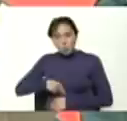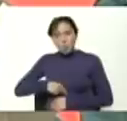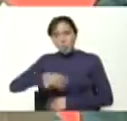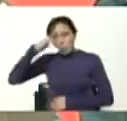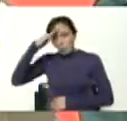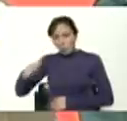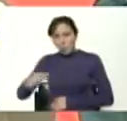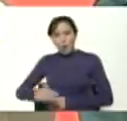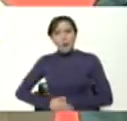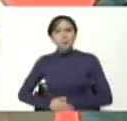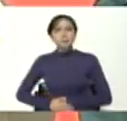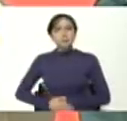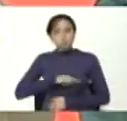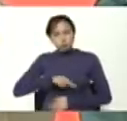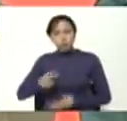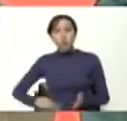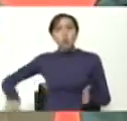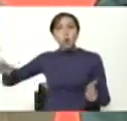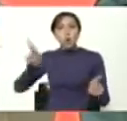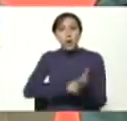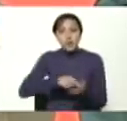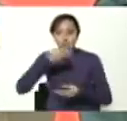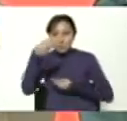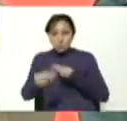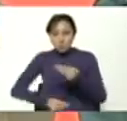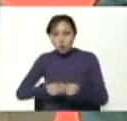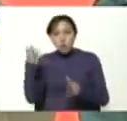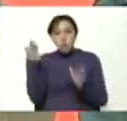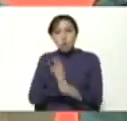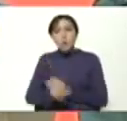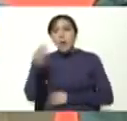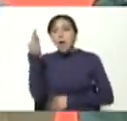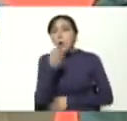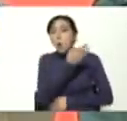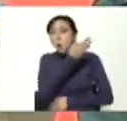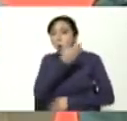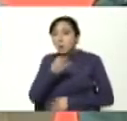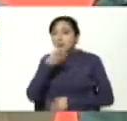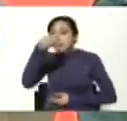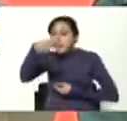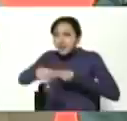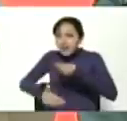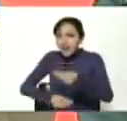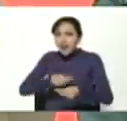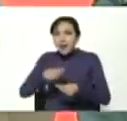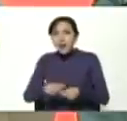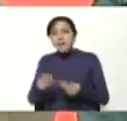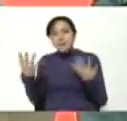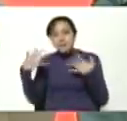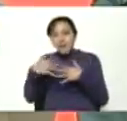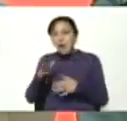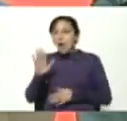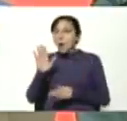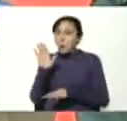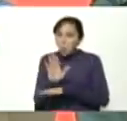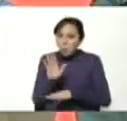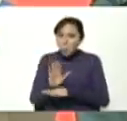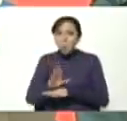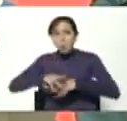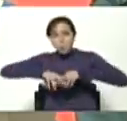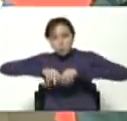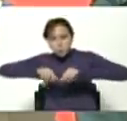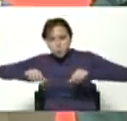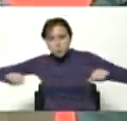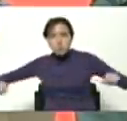jefe, ratificamos el inquebrantable compromiso de garantizar la integridad territorial